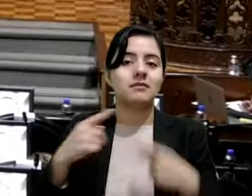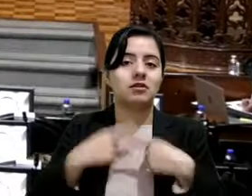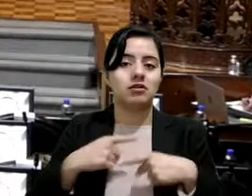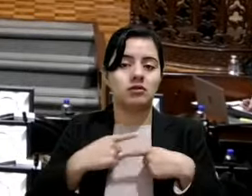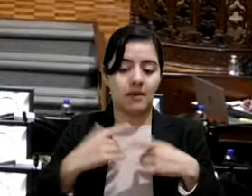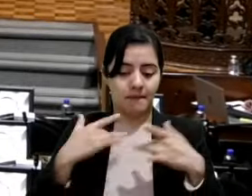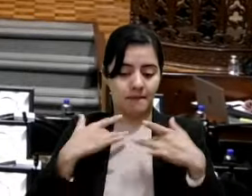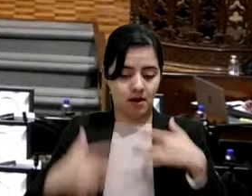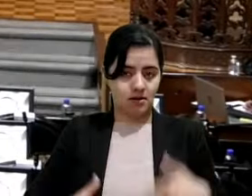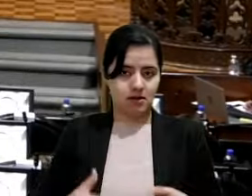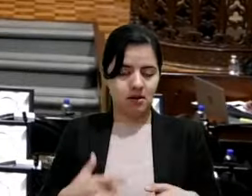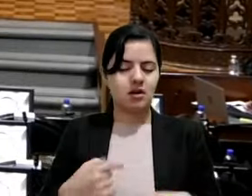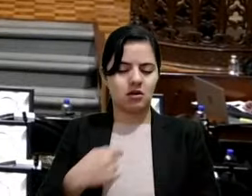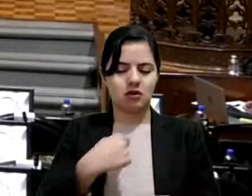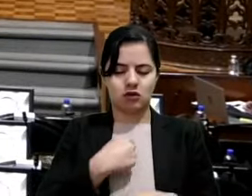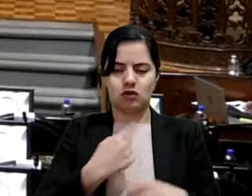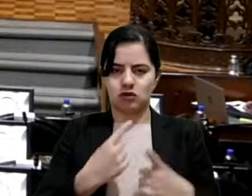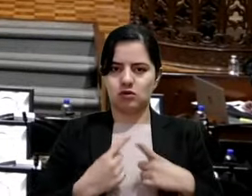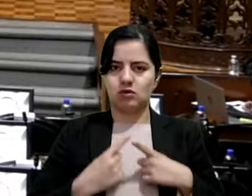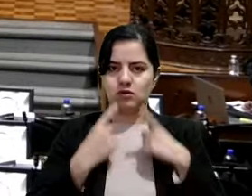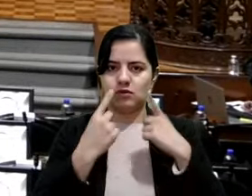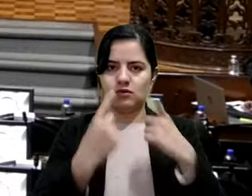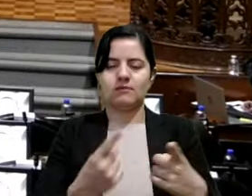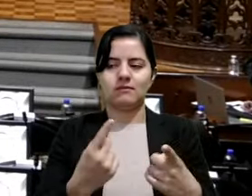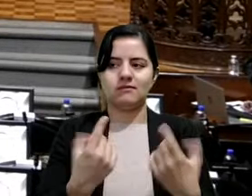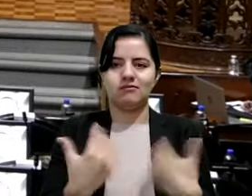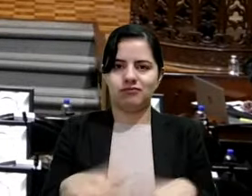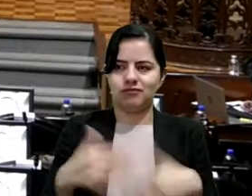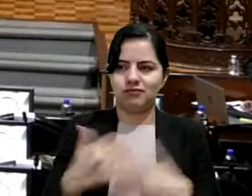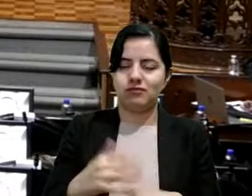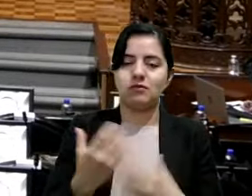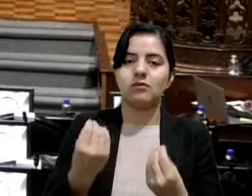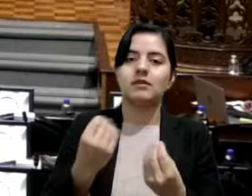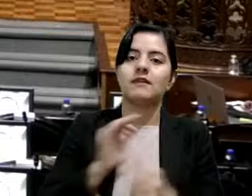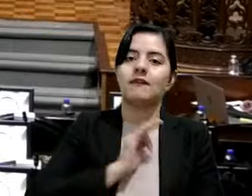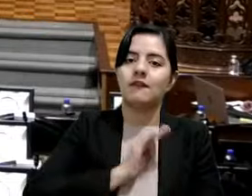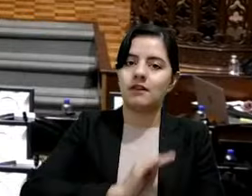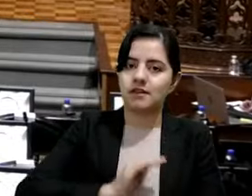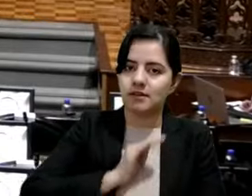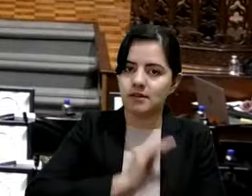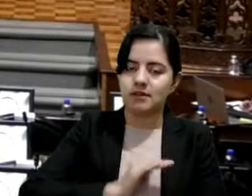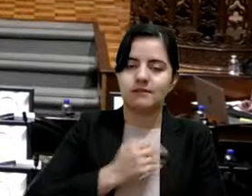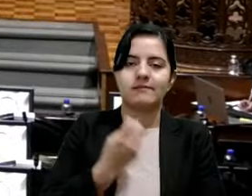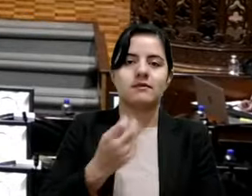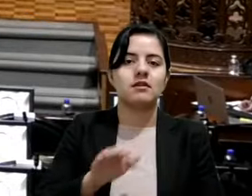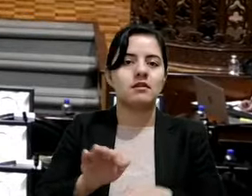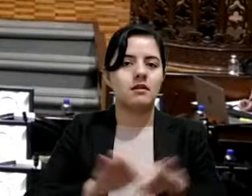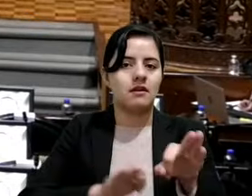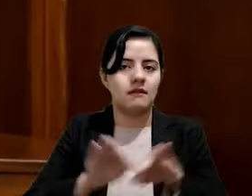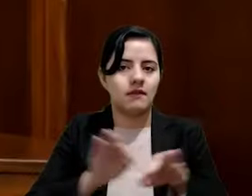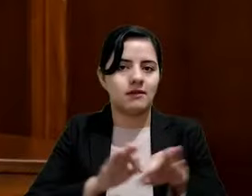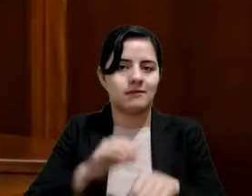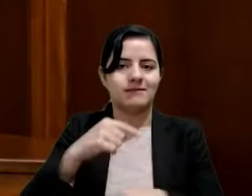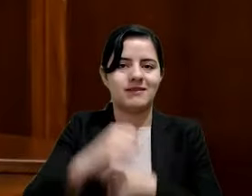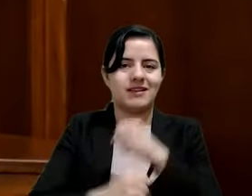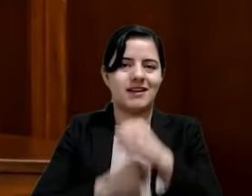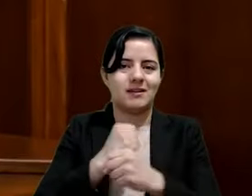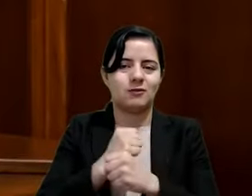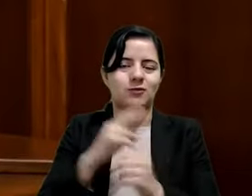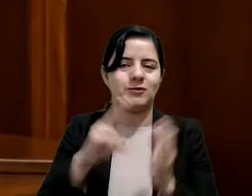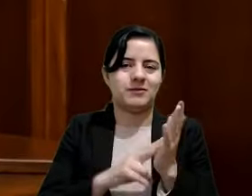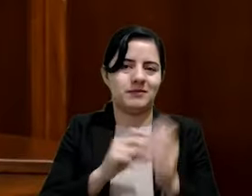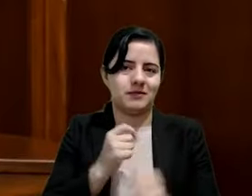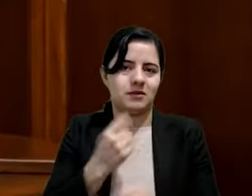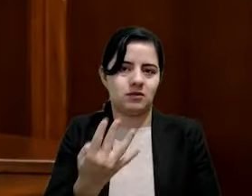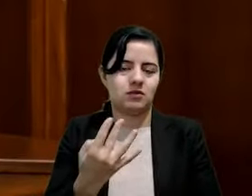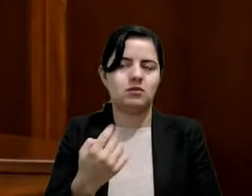esta ardua eh trabajo y y labor que se ha hecho en este año eh estoy enterada que